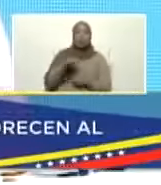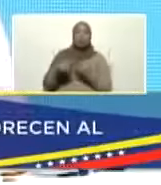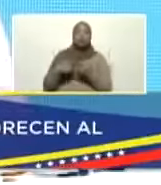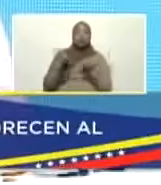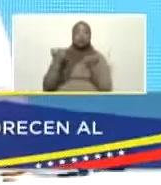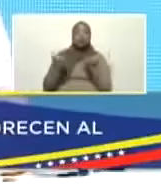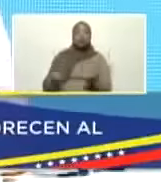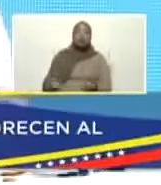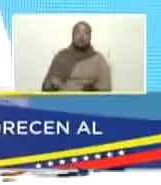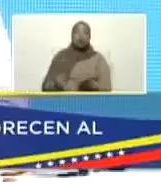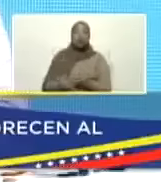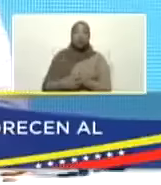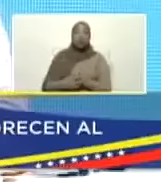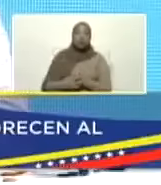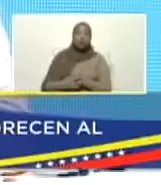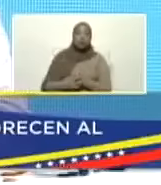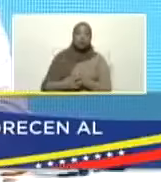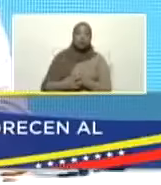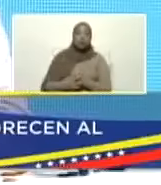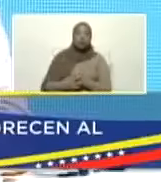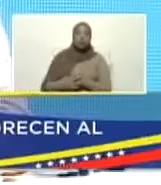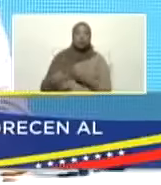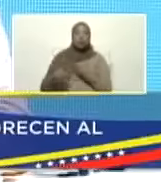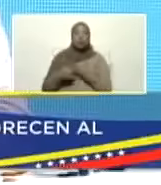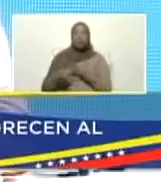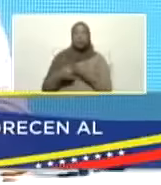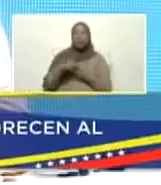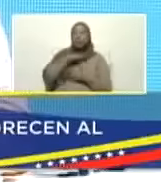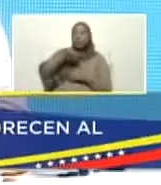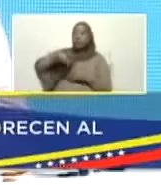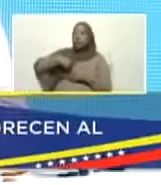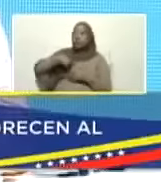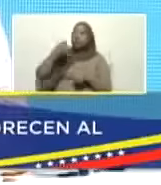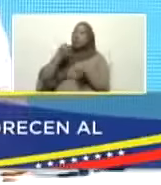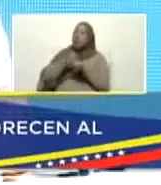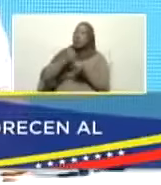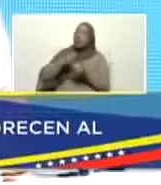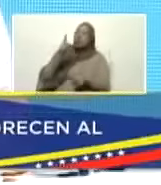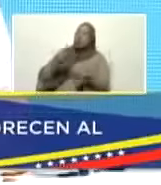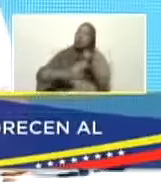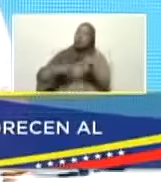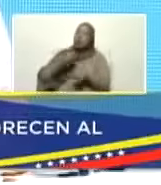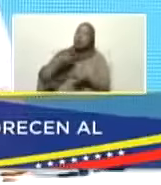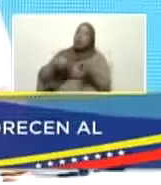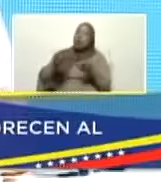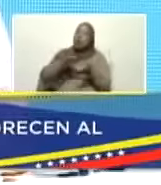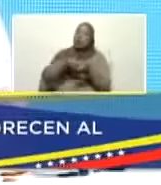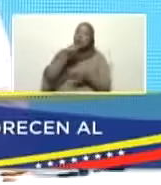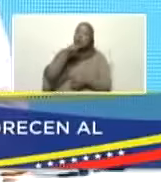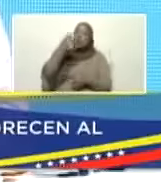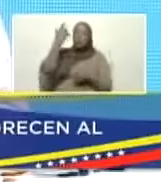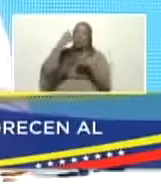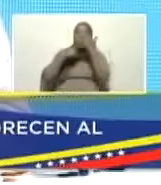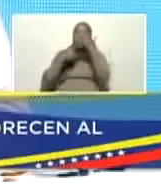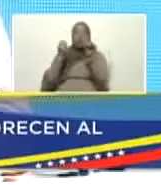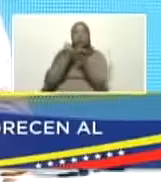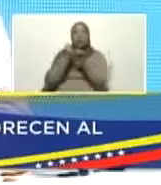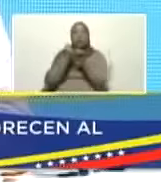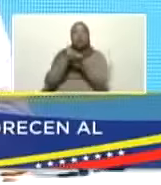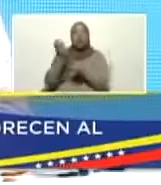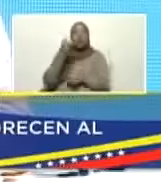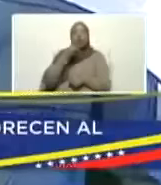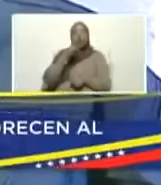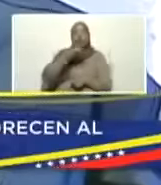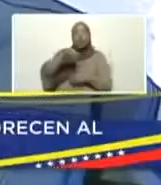Junto al pueblo. Saludo al general de división Pedro Celestino Magallanes Torres, comandante de la SOI del Tamacuro.